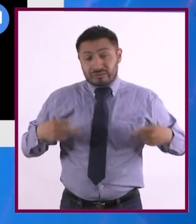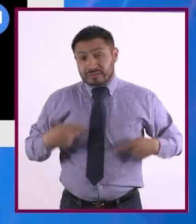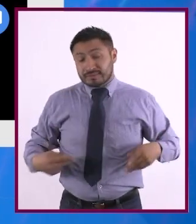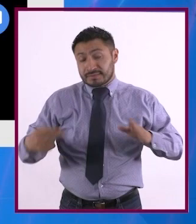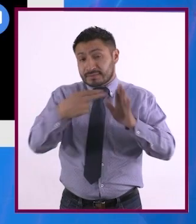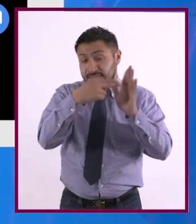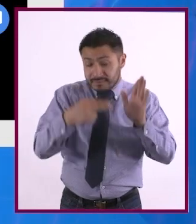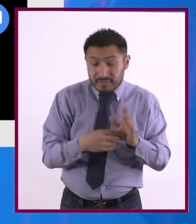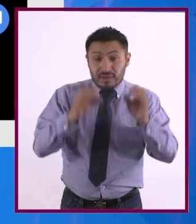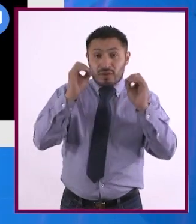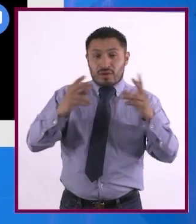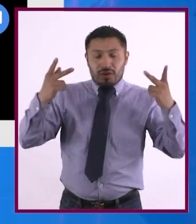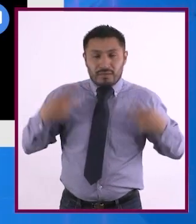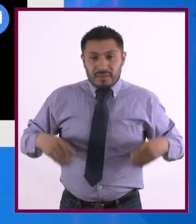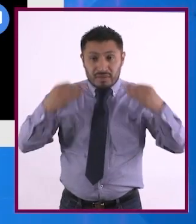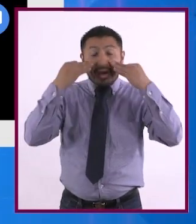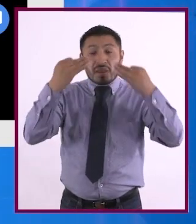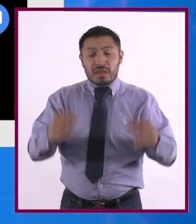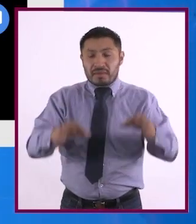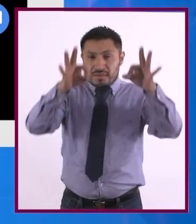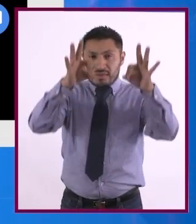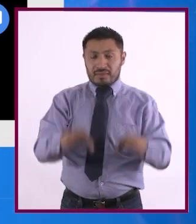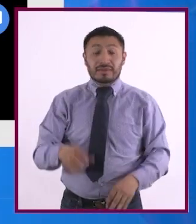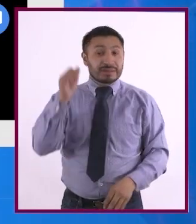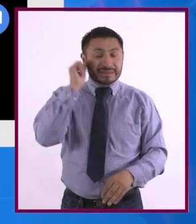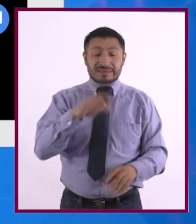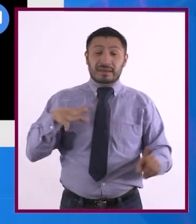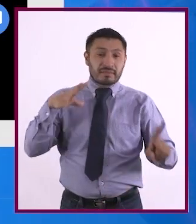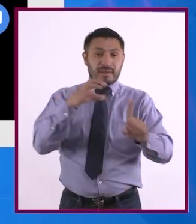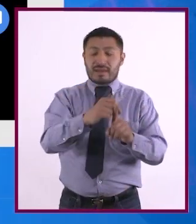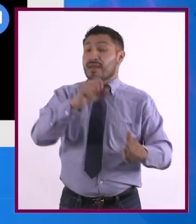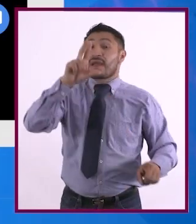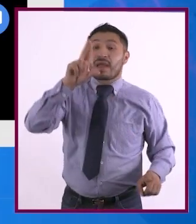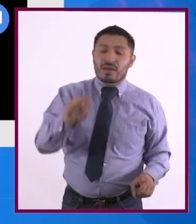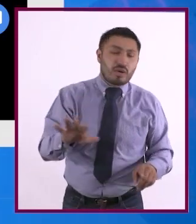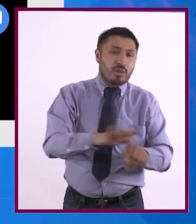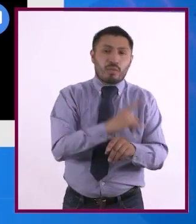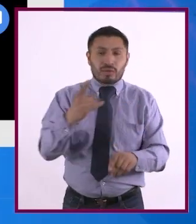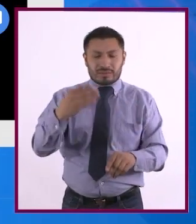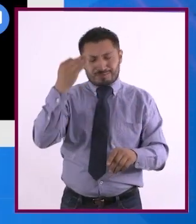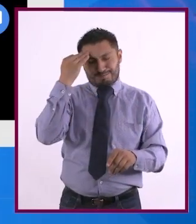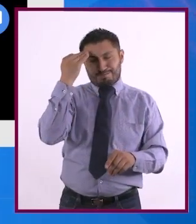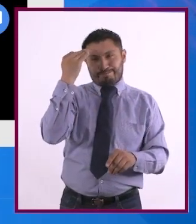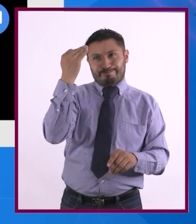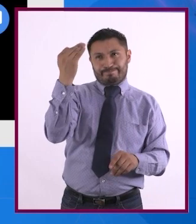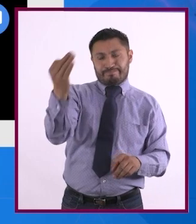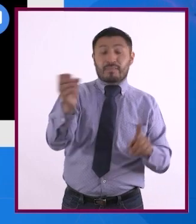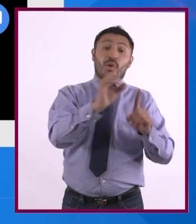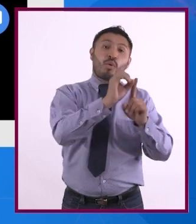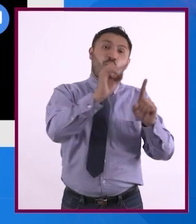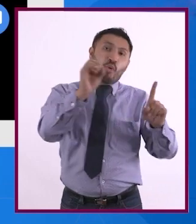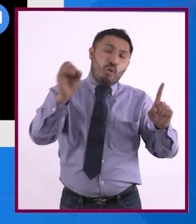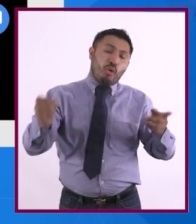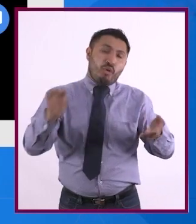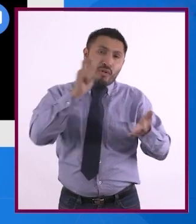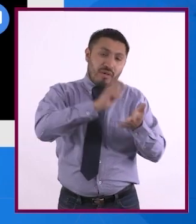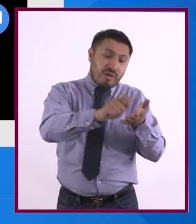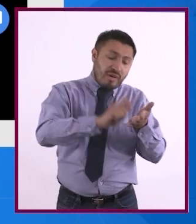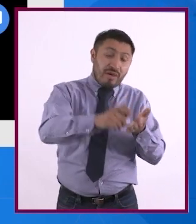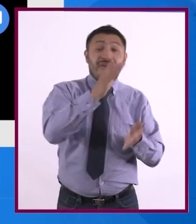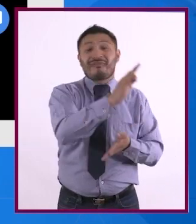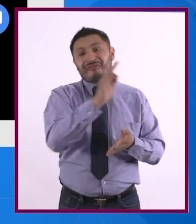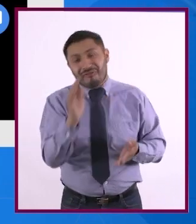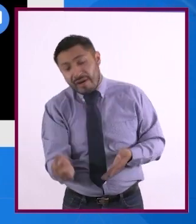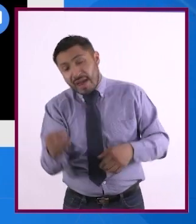esto no muchas veces se logra porque pues implica tiempo, implica logística, implica agendar, etcétera,